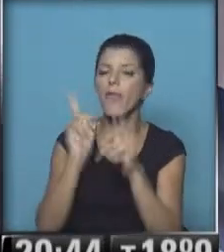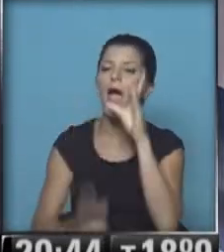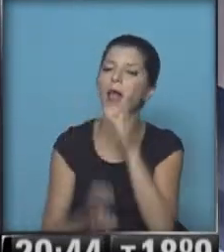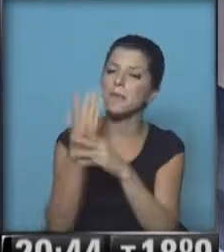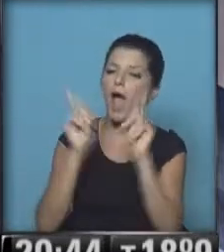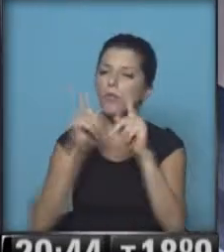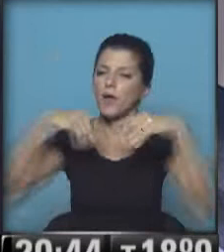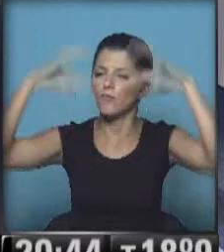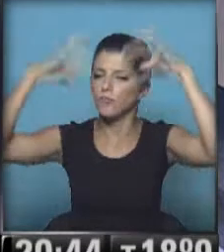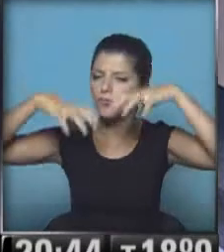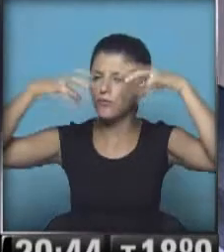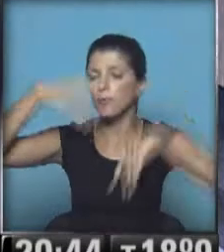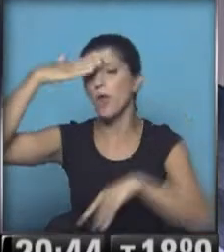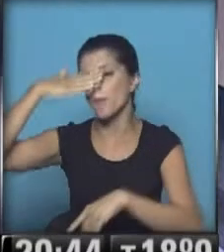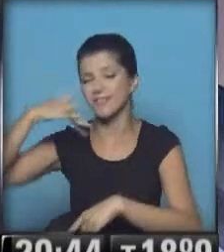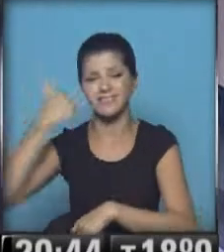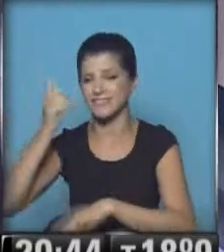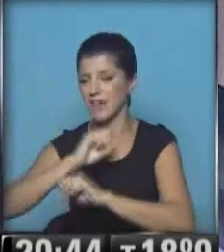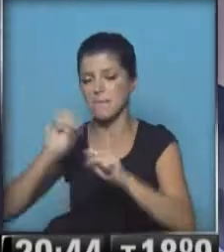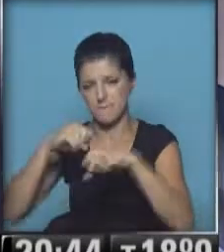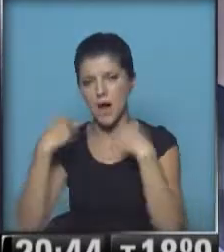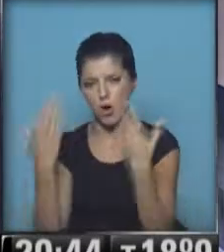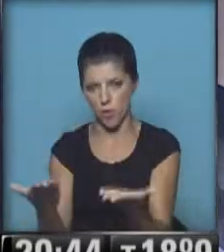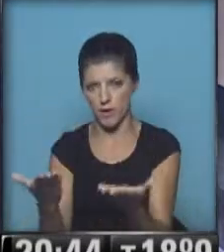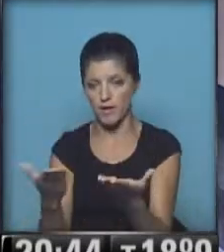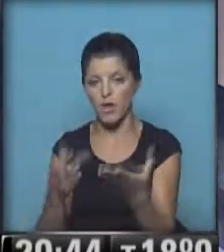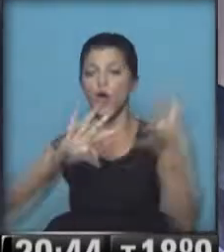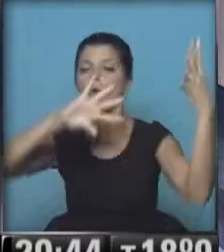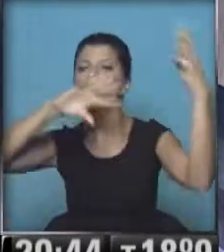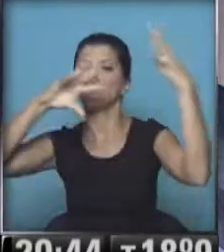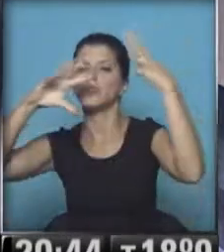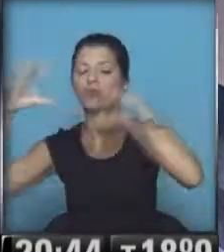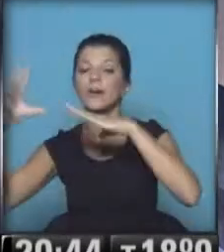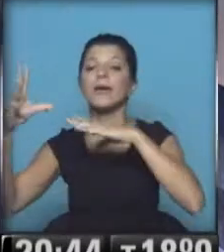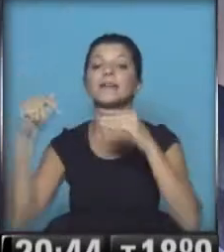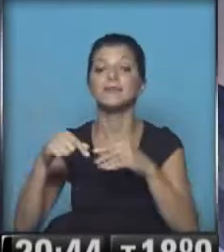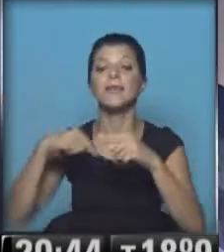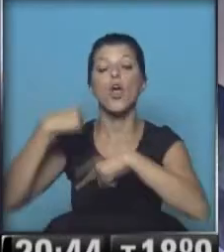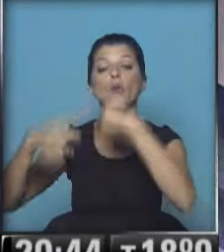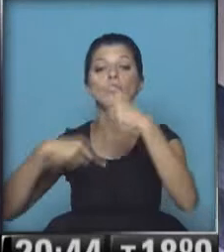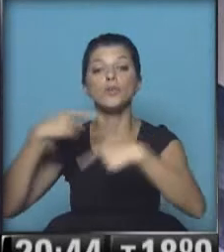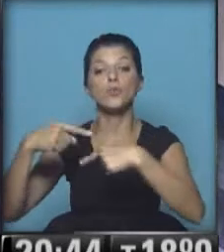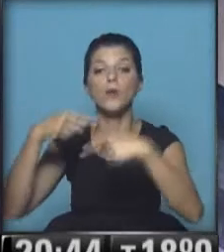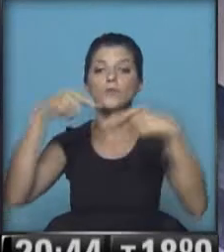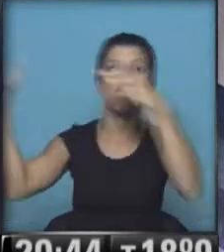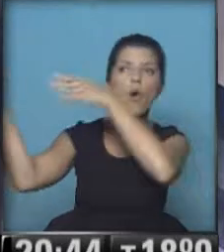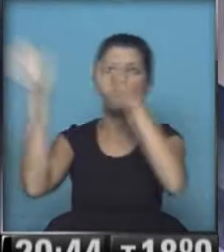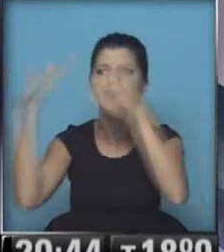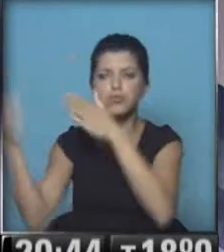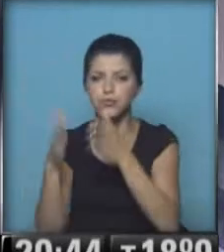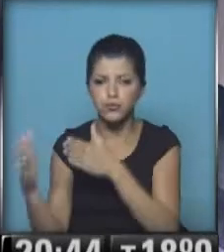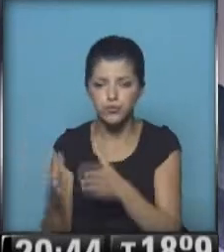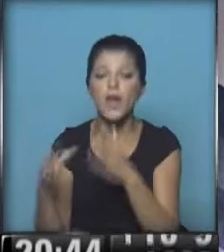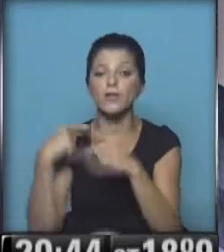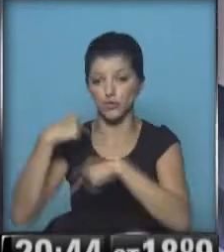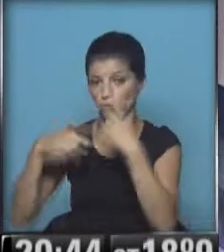llovizna todavía, pero ya a partir de la mañana del jueves mejora el tiempo con nubosidad variable. El viento seguirá siendo intenso del noreste, por lo tanto no hay cambio de masa de